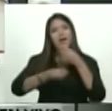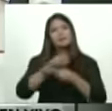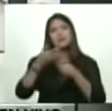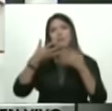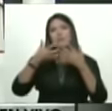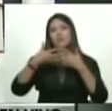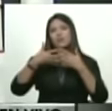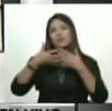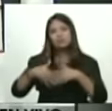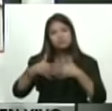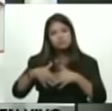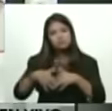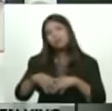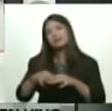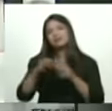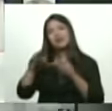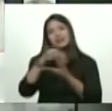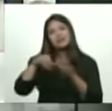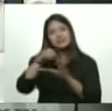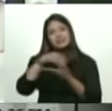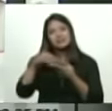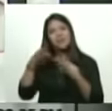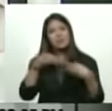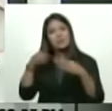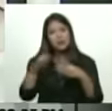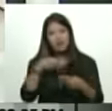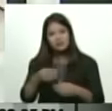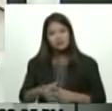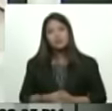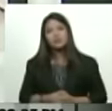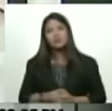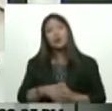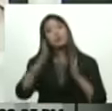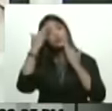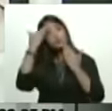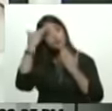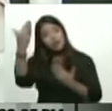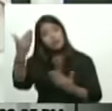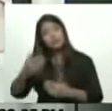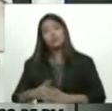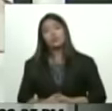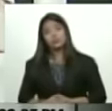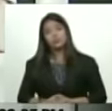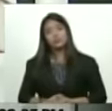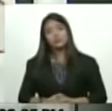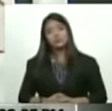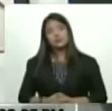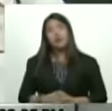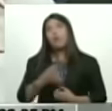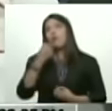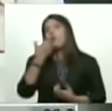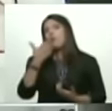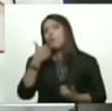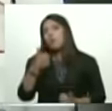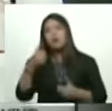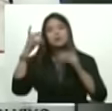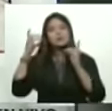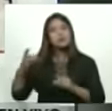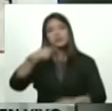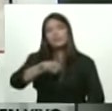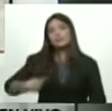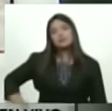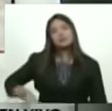resinas sintéticas. ¿Okay? Definitivamente saludo con gran entusiasmo pues estas iniciativas del